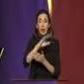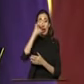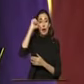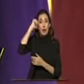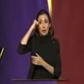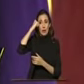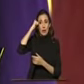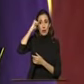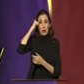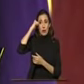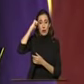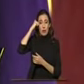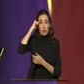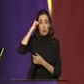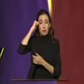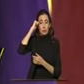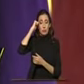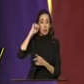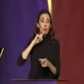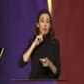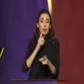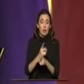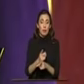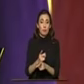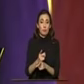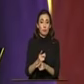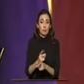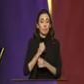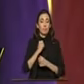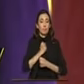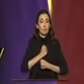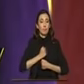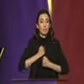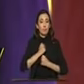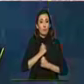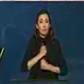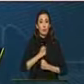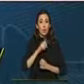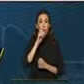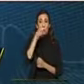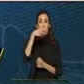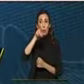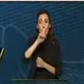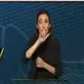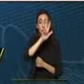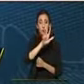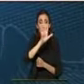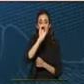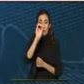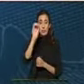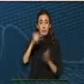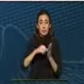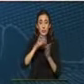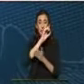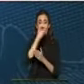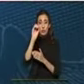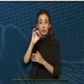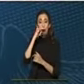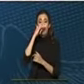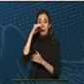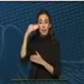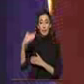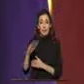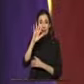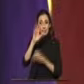Recordamos, sin duda alguna, con mucho cariño eso. Y 1.300.000 menores de 5 años han